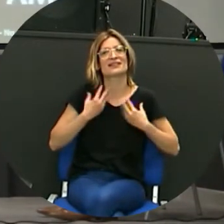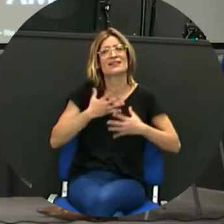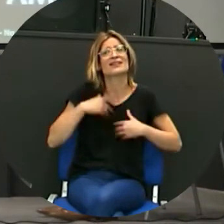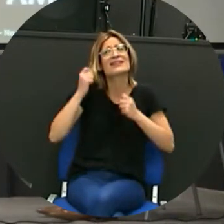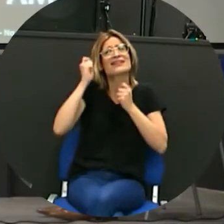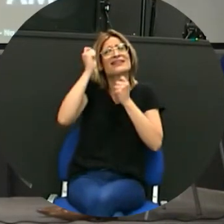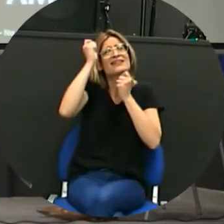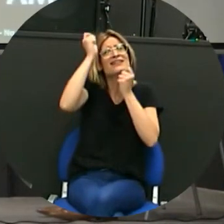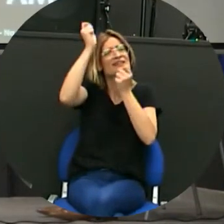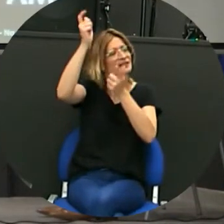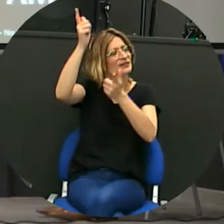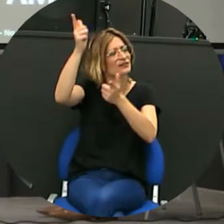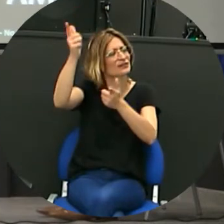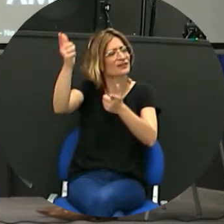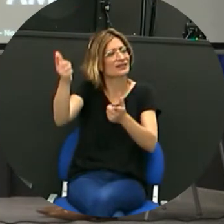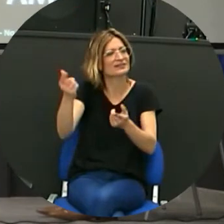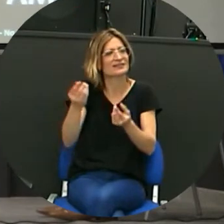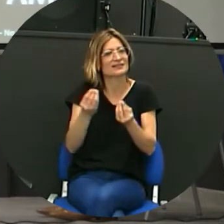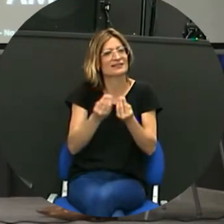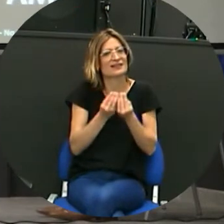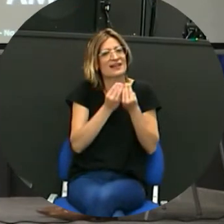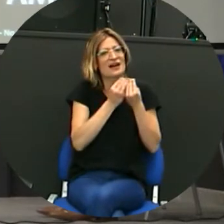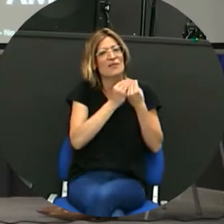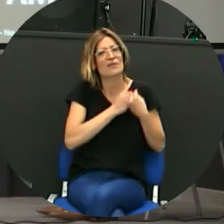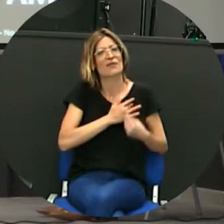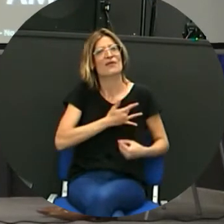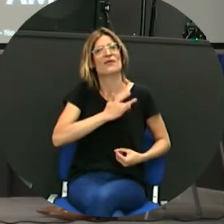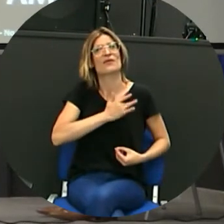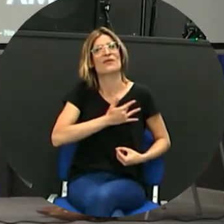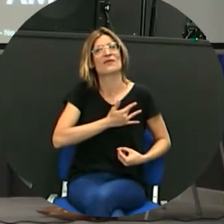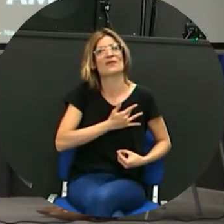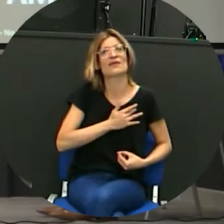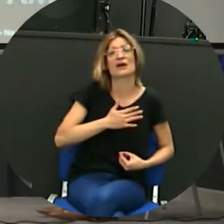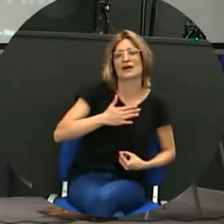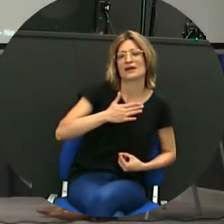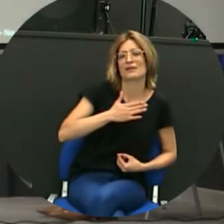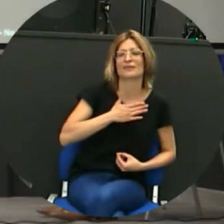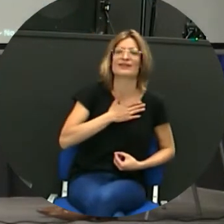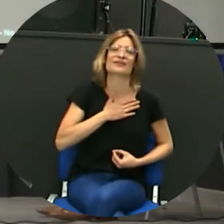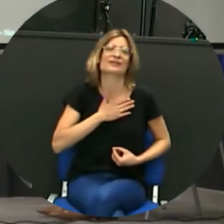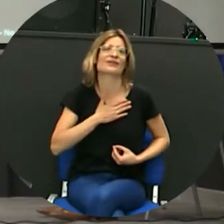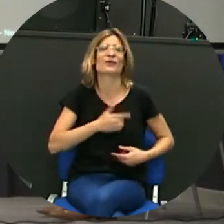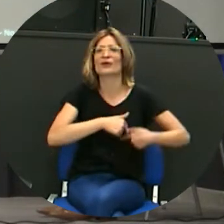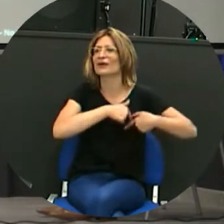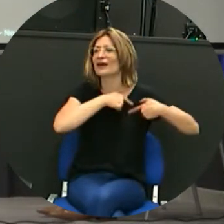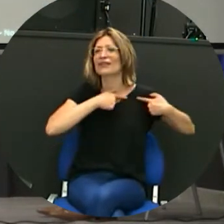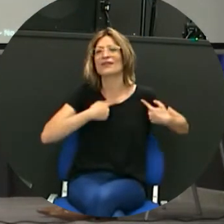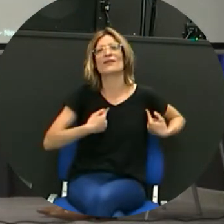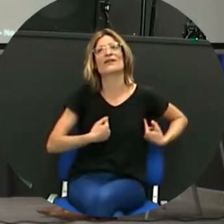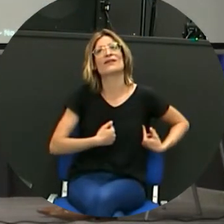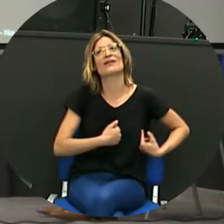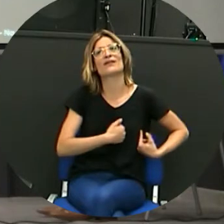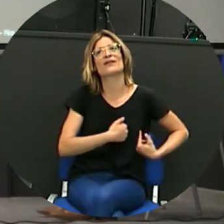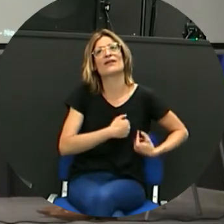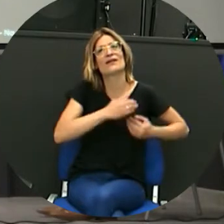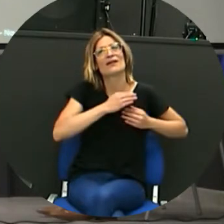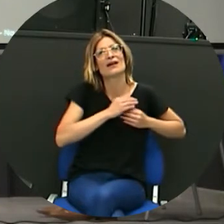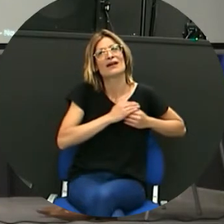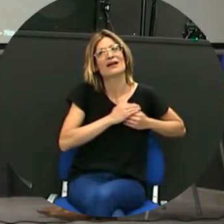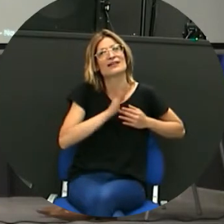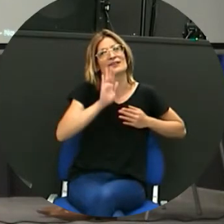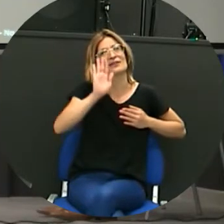a ti como ofrenda de amor. Rindo mi